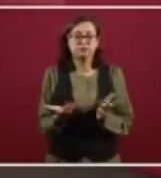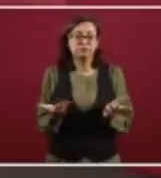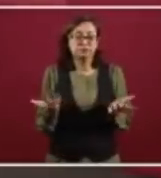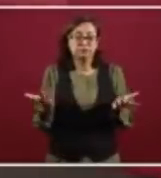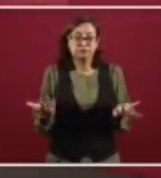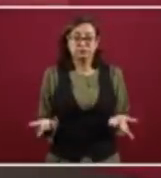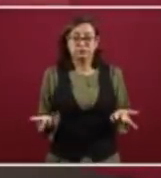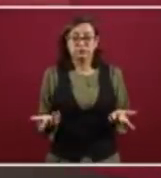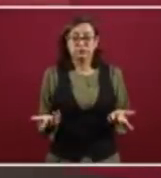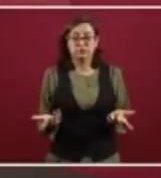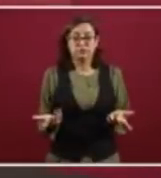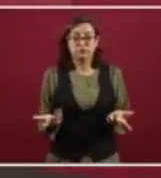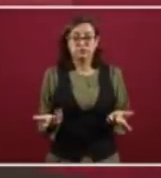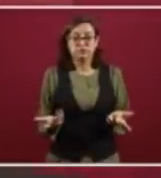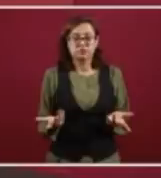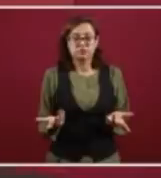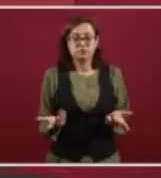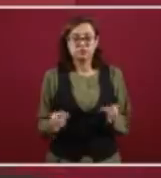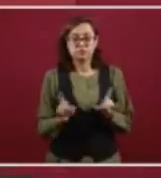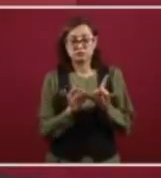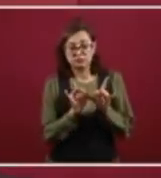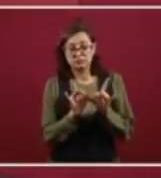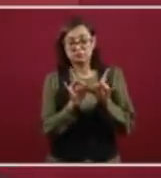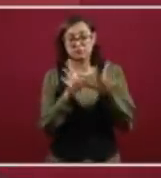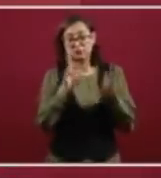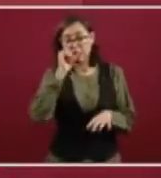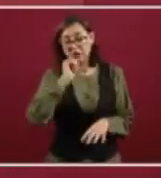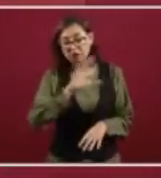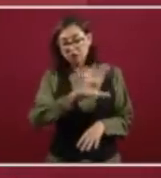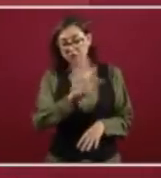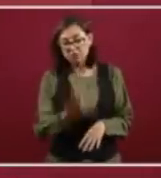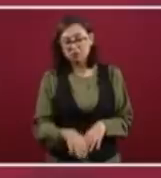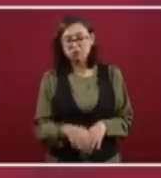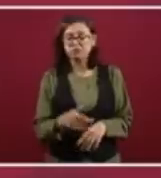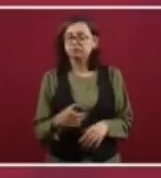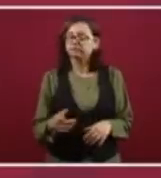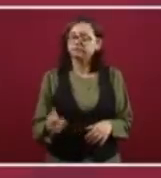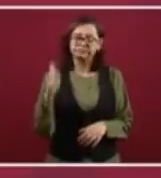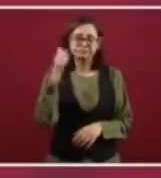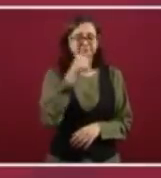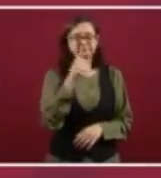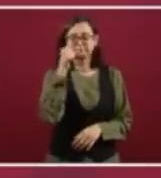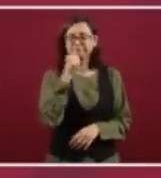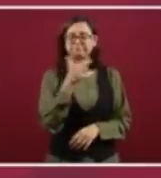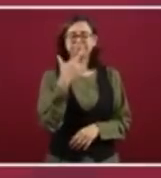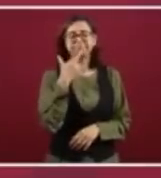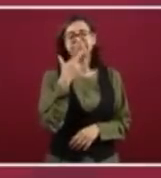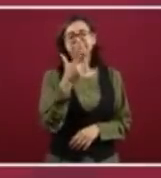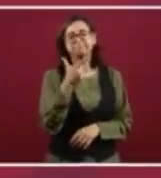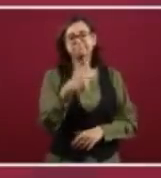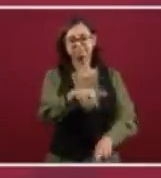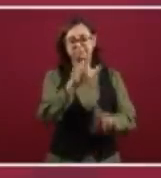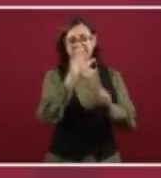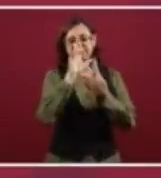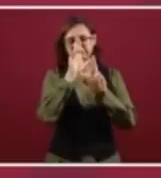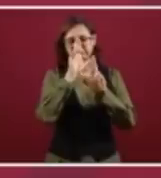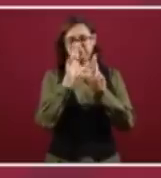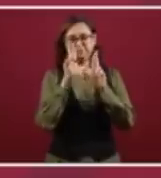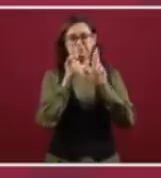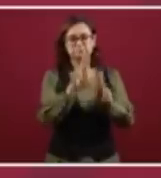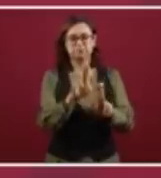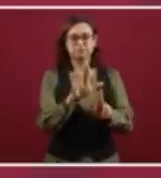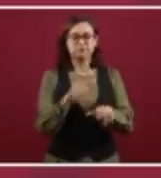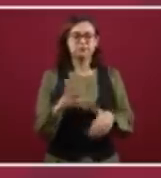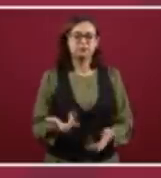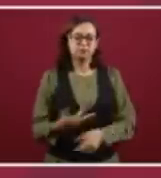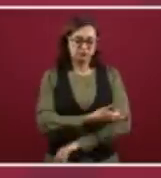en todo esto es mejor ser respetuosos, que la familia sea la